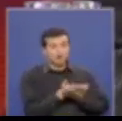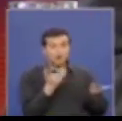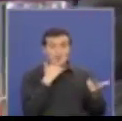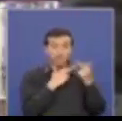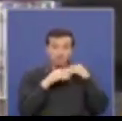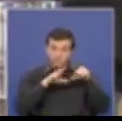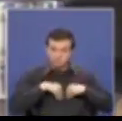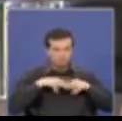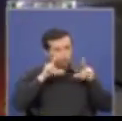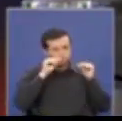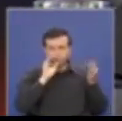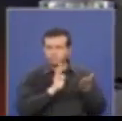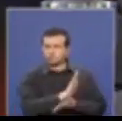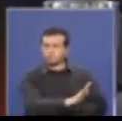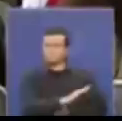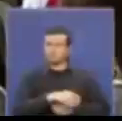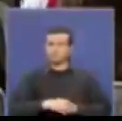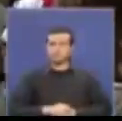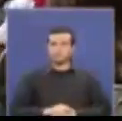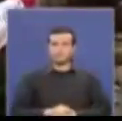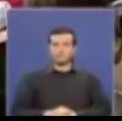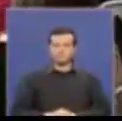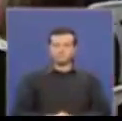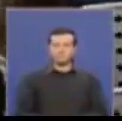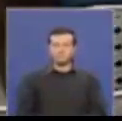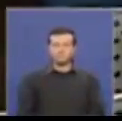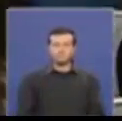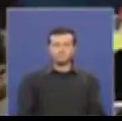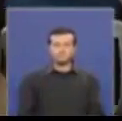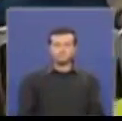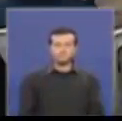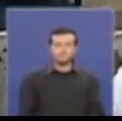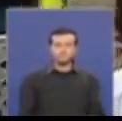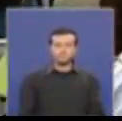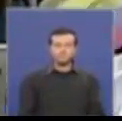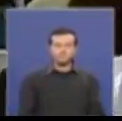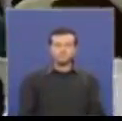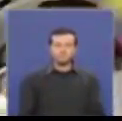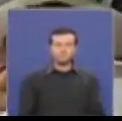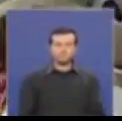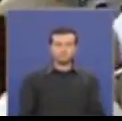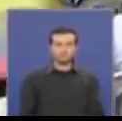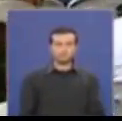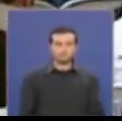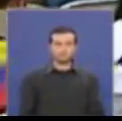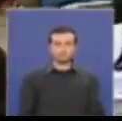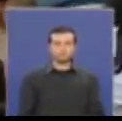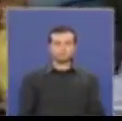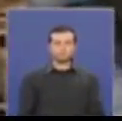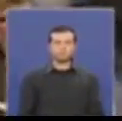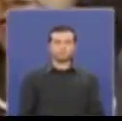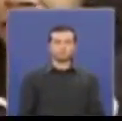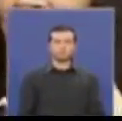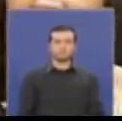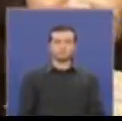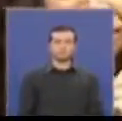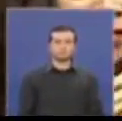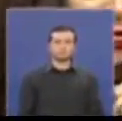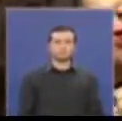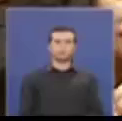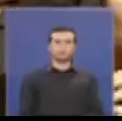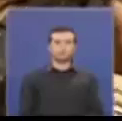mentiras, compañero. De este gran sueño, los que ponemos asfalto y concreto, los que construimos el